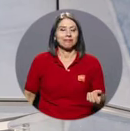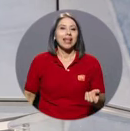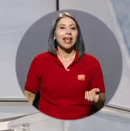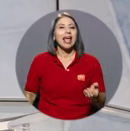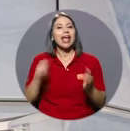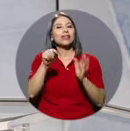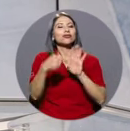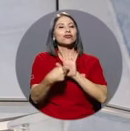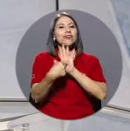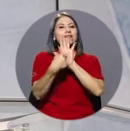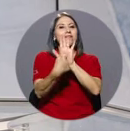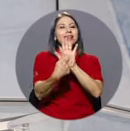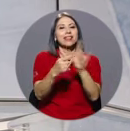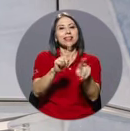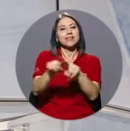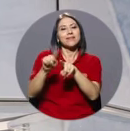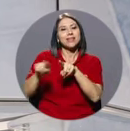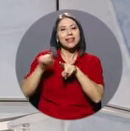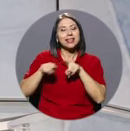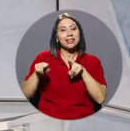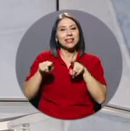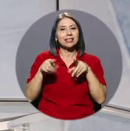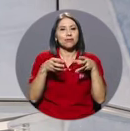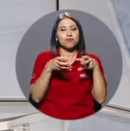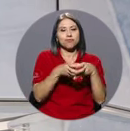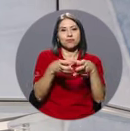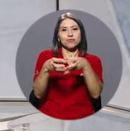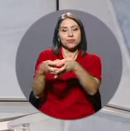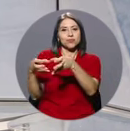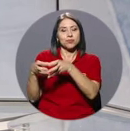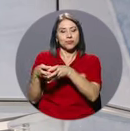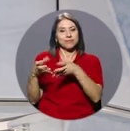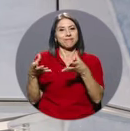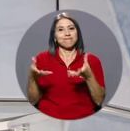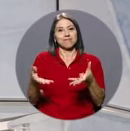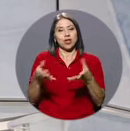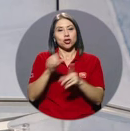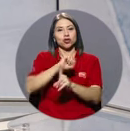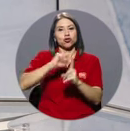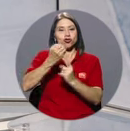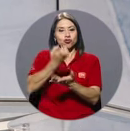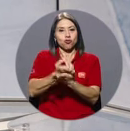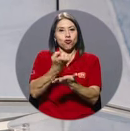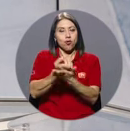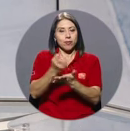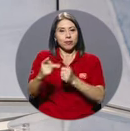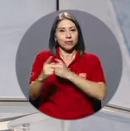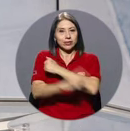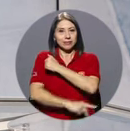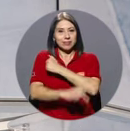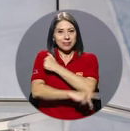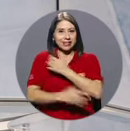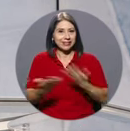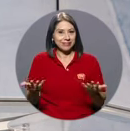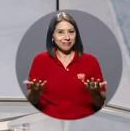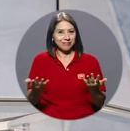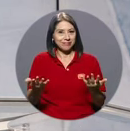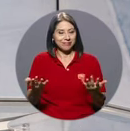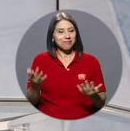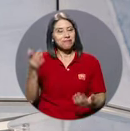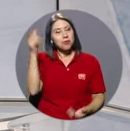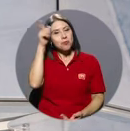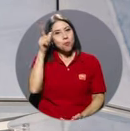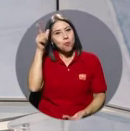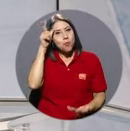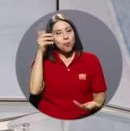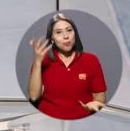se refleja en diferentes sectores de socioeconómicos del país y pues por supuesto pues